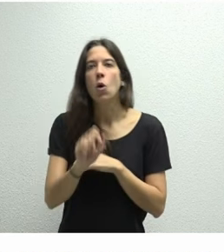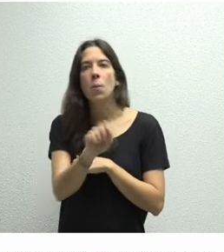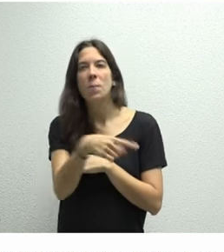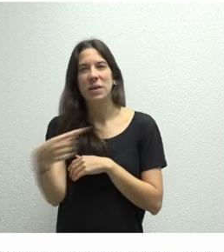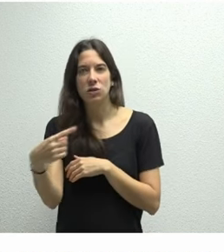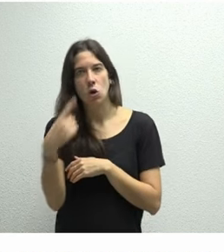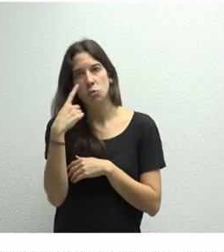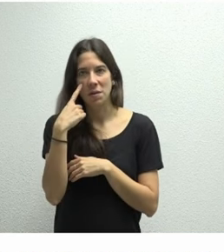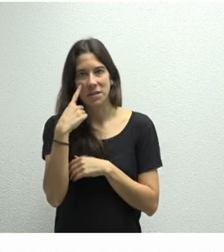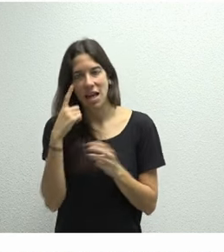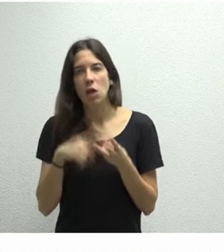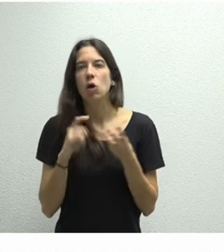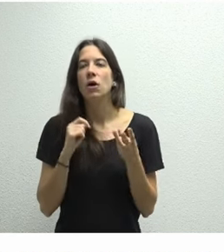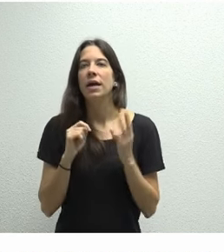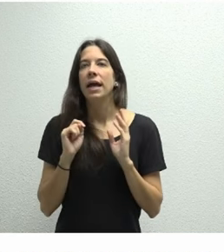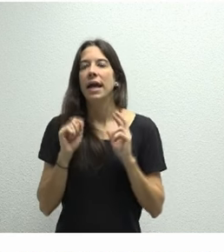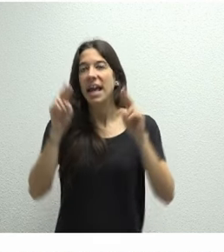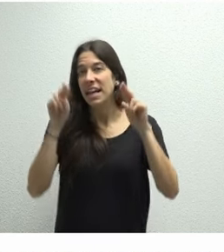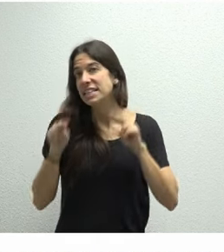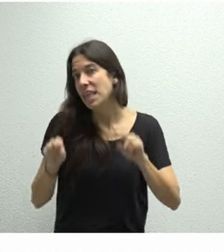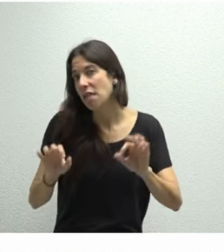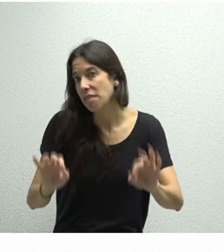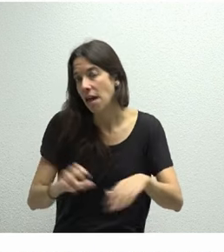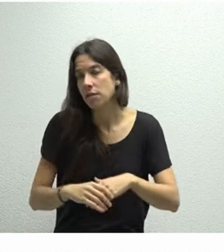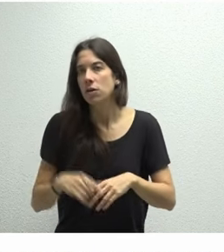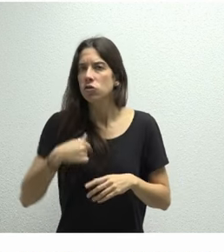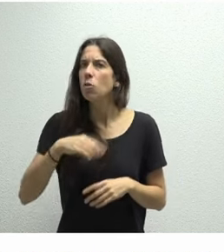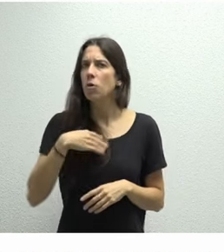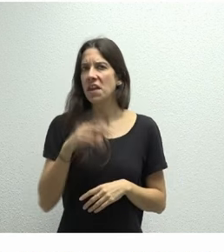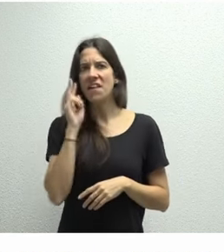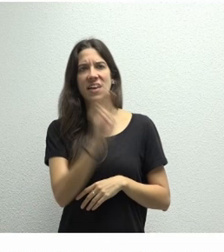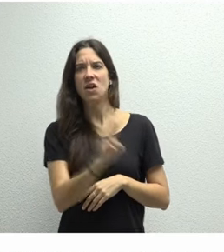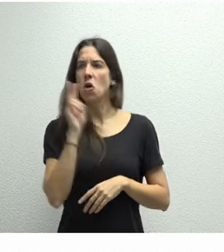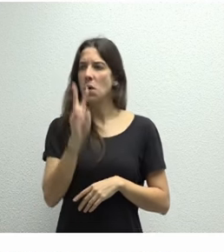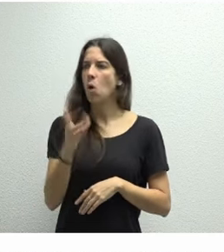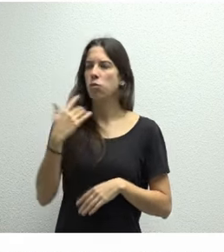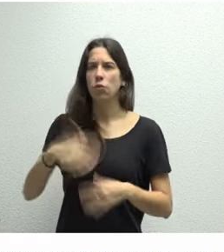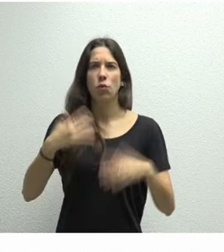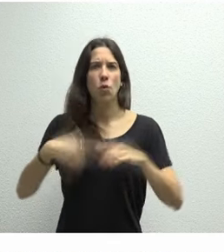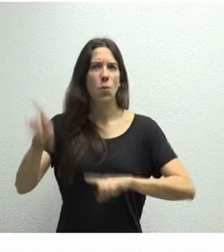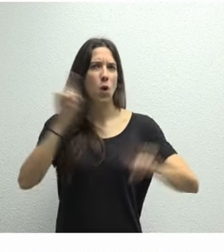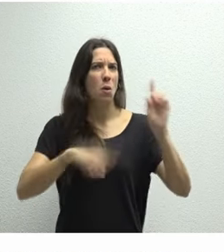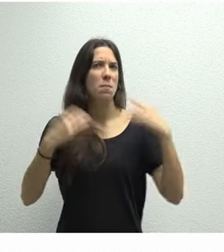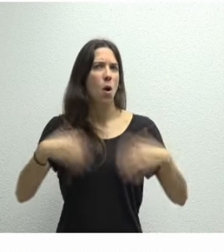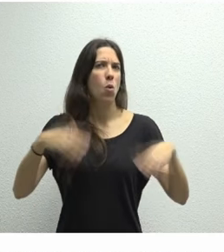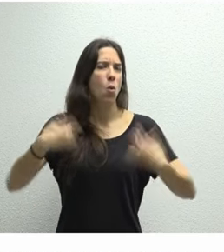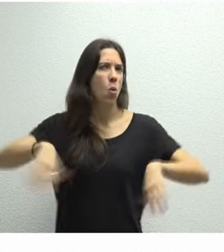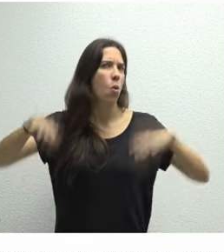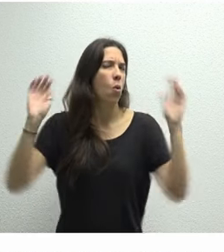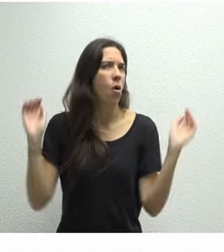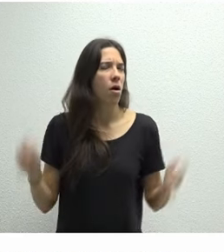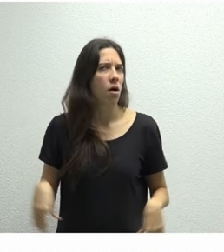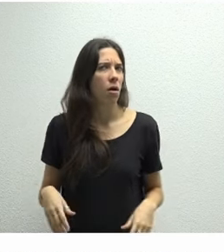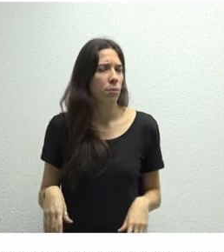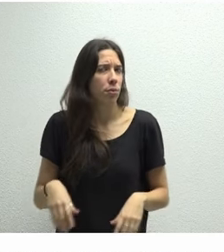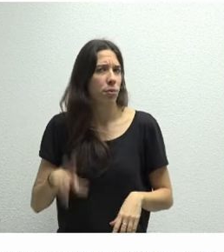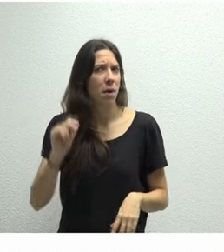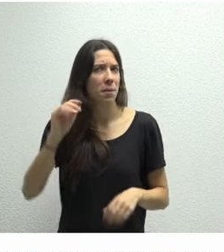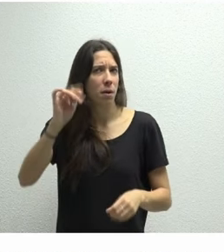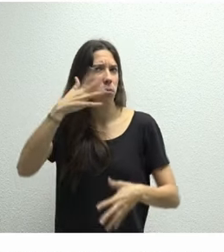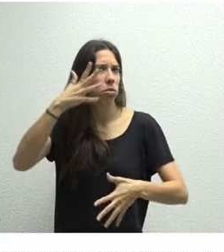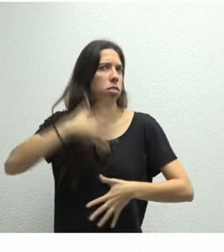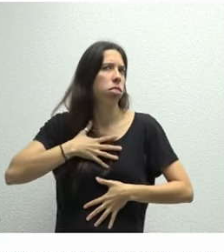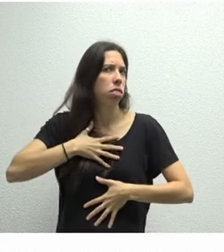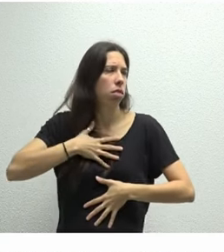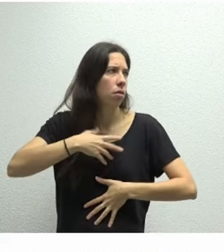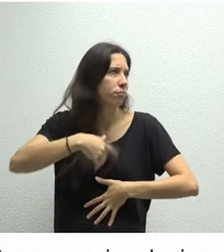residencia y yo podía haber vivido aquello como un auténtico marrón no vaya la que me ha caído